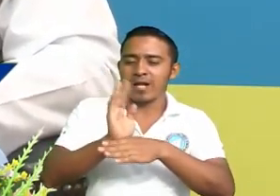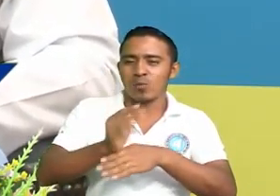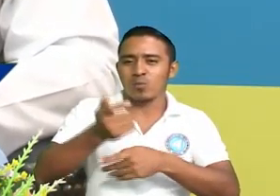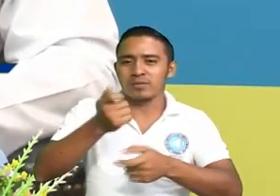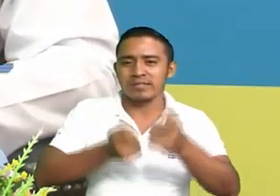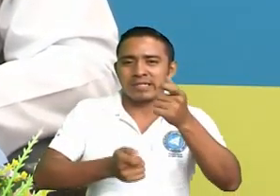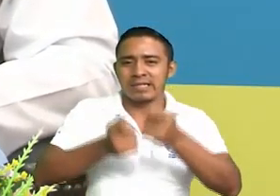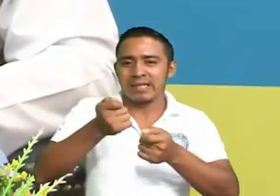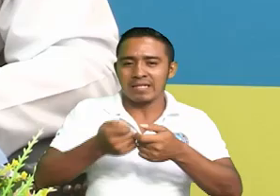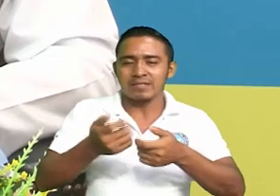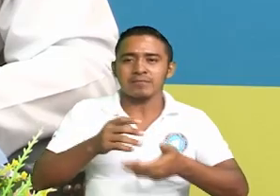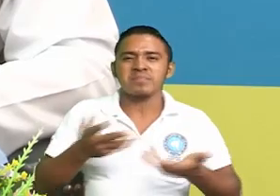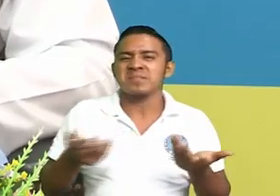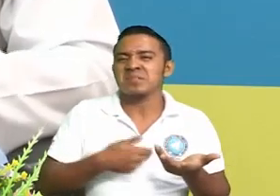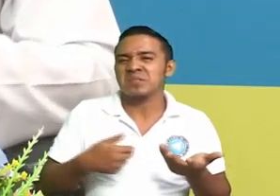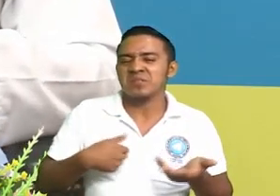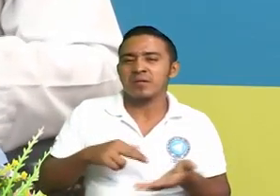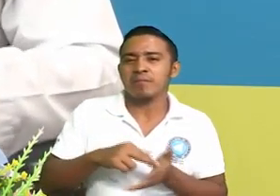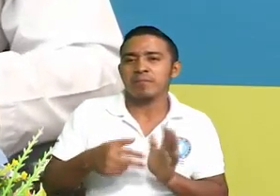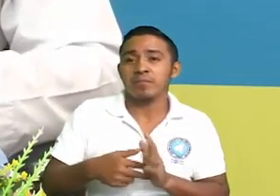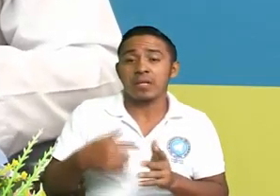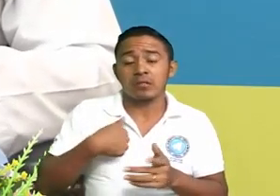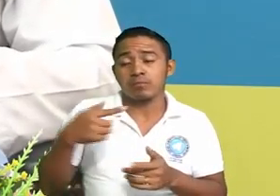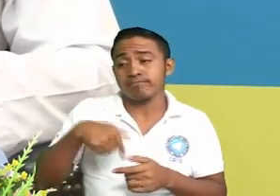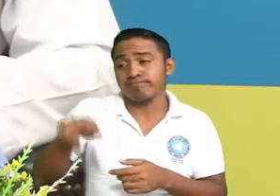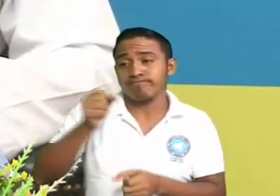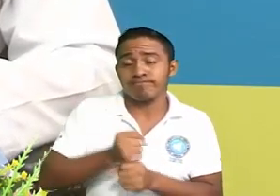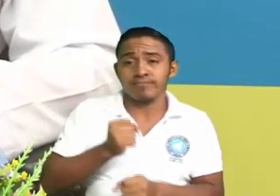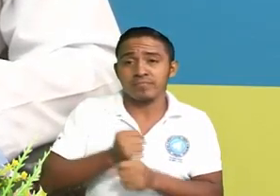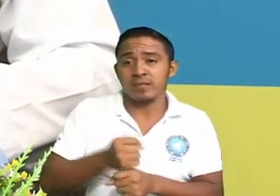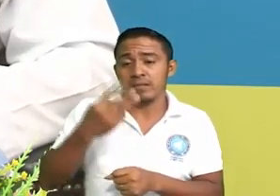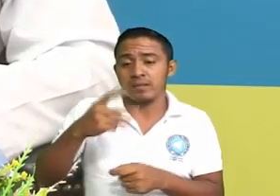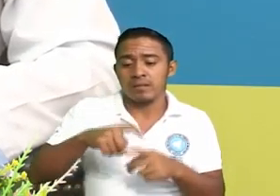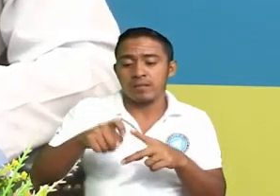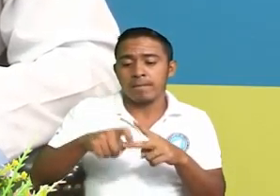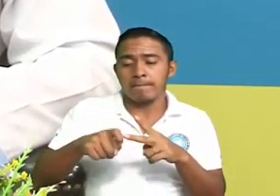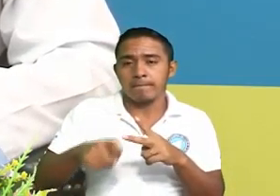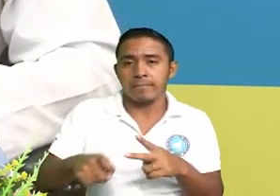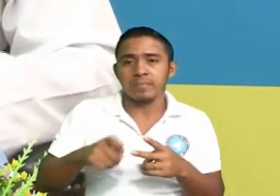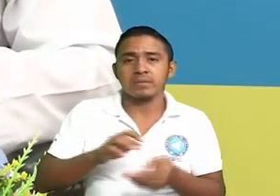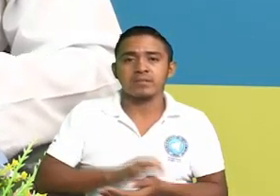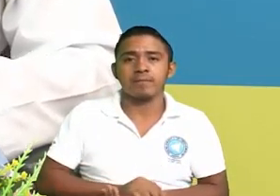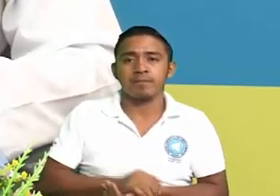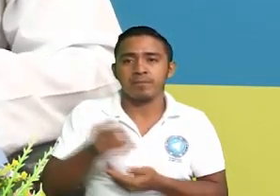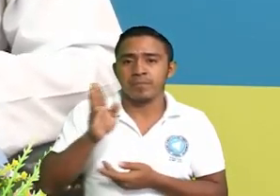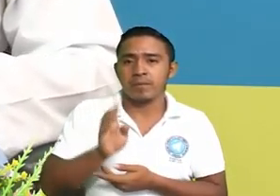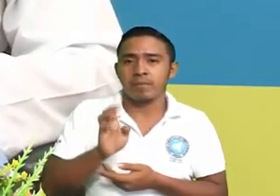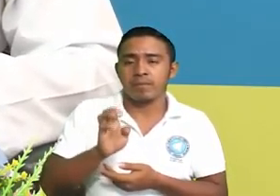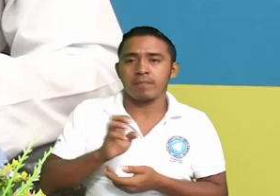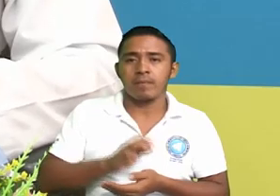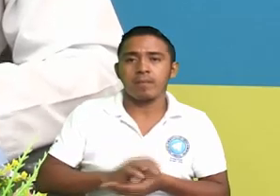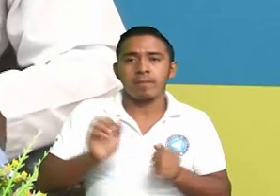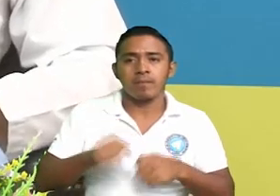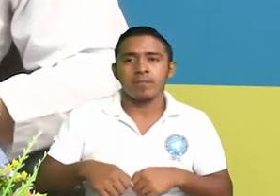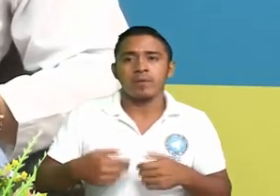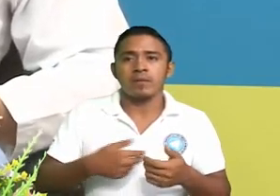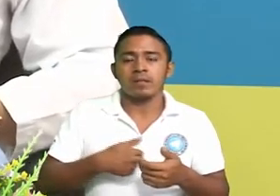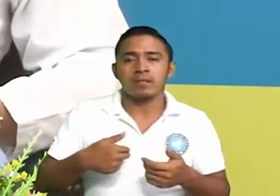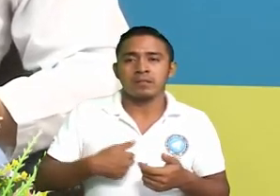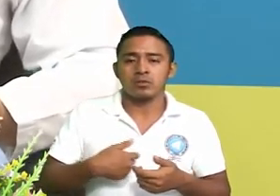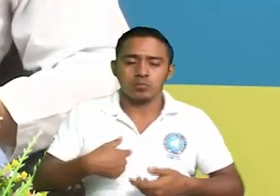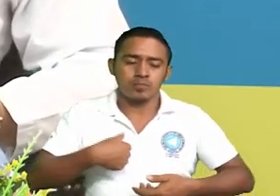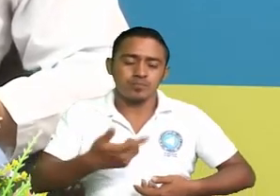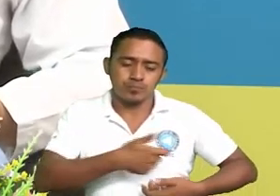la alimentación de los bebés. Una cosa muy importante es conocer de que una